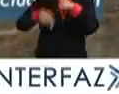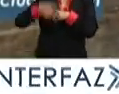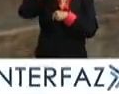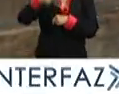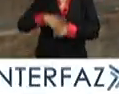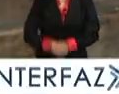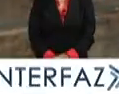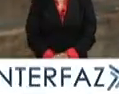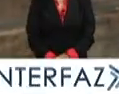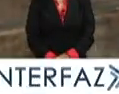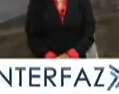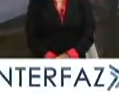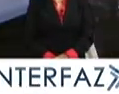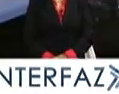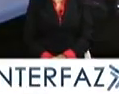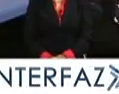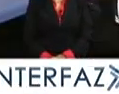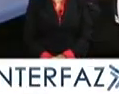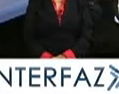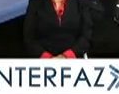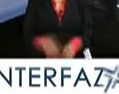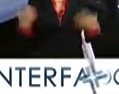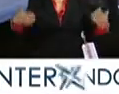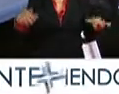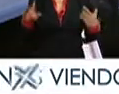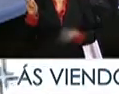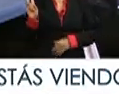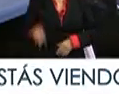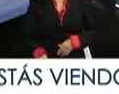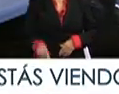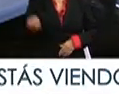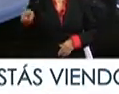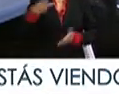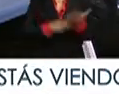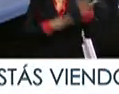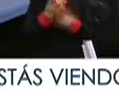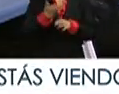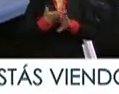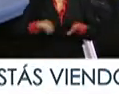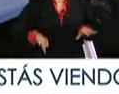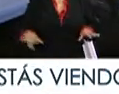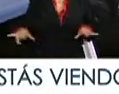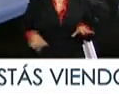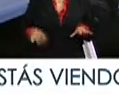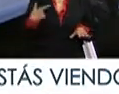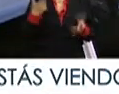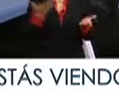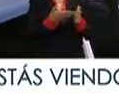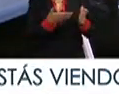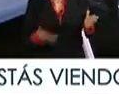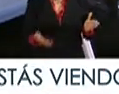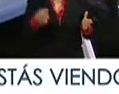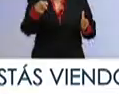nuestro país. Bueno, pues sin duda un programa muy interesante. Así ¿cuál crees que ha sido